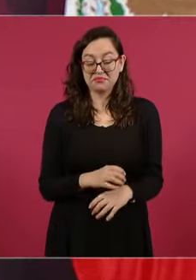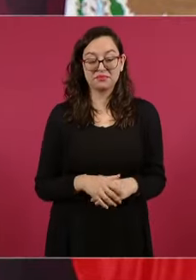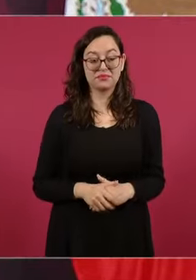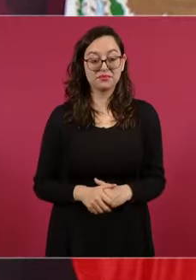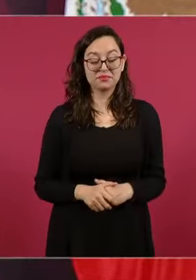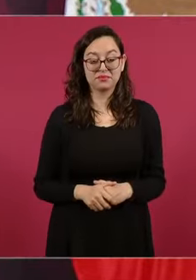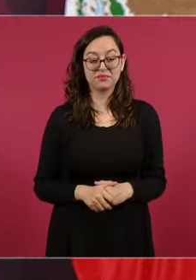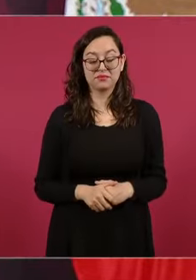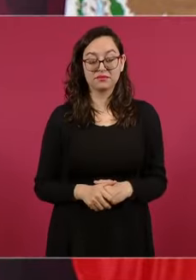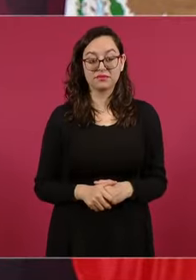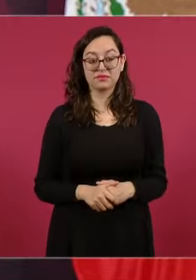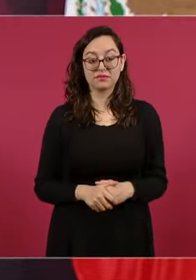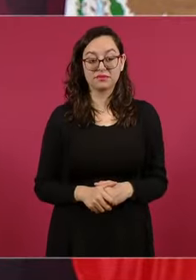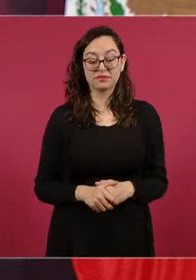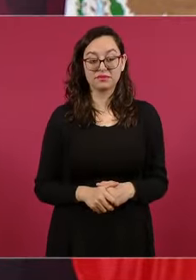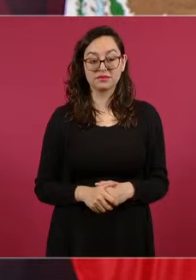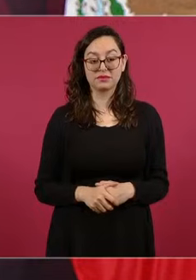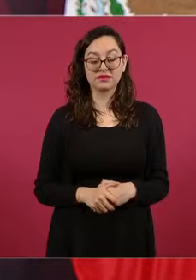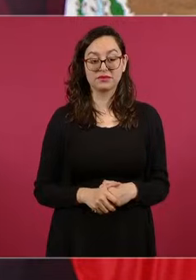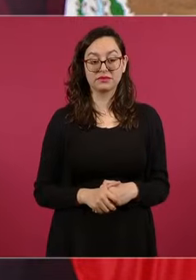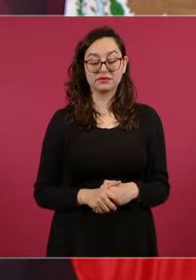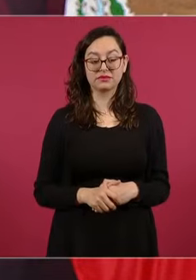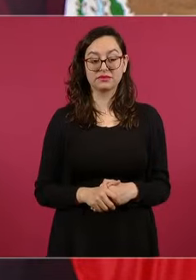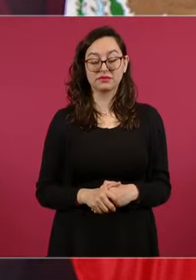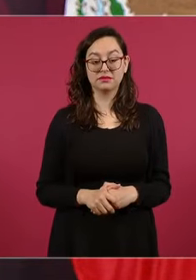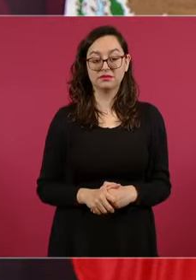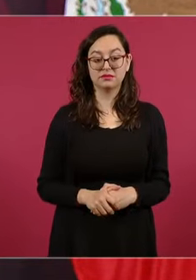Ahí en el libro cuento